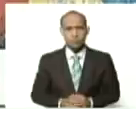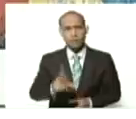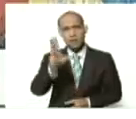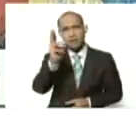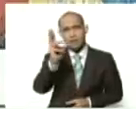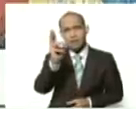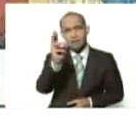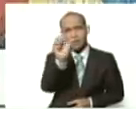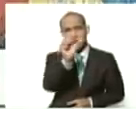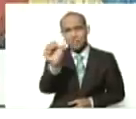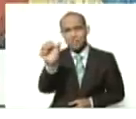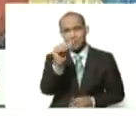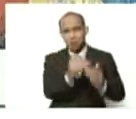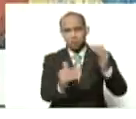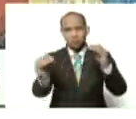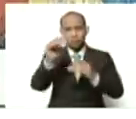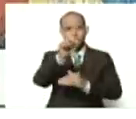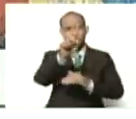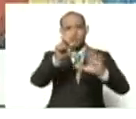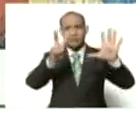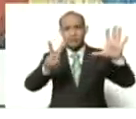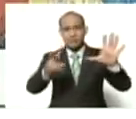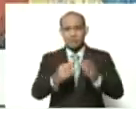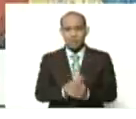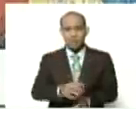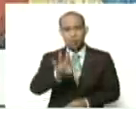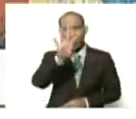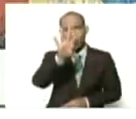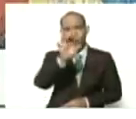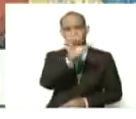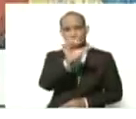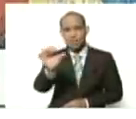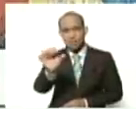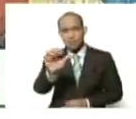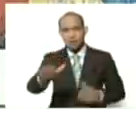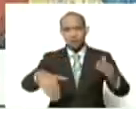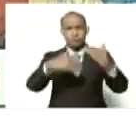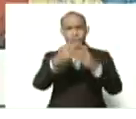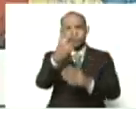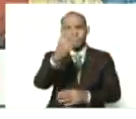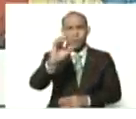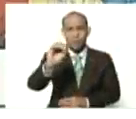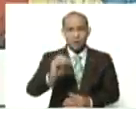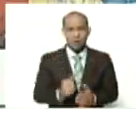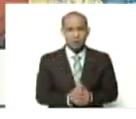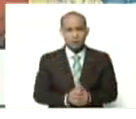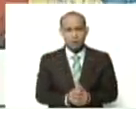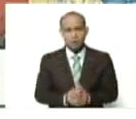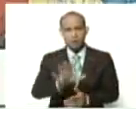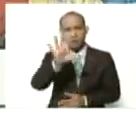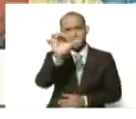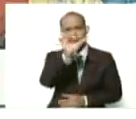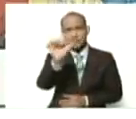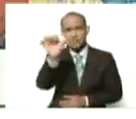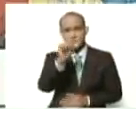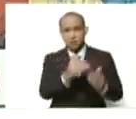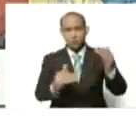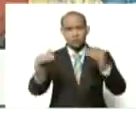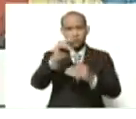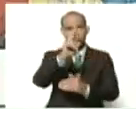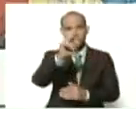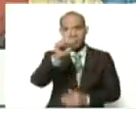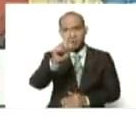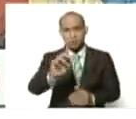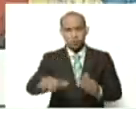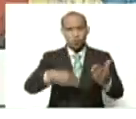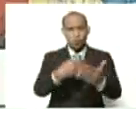tercera semana subimos a 17. La cuarta semana llegamos a 20. La quinta subimos a 21, que se mantuvo